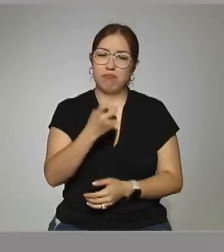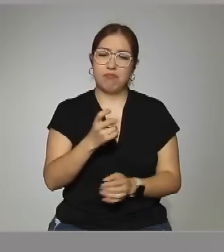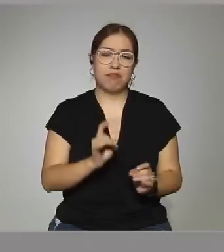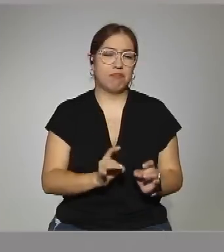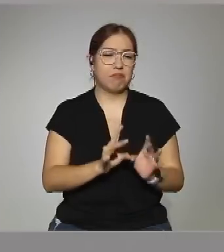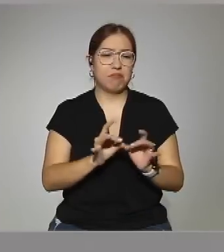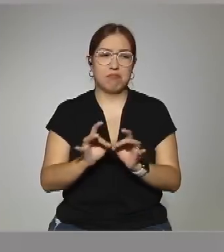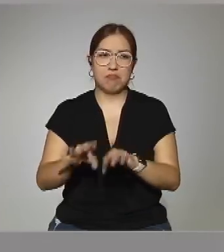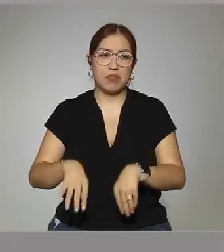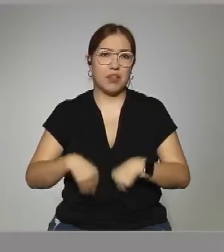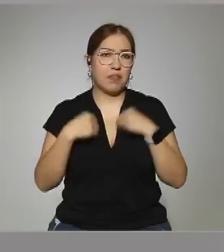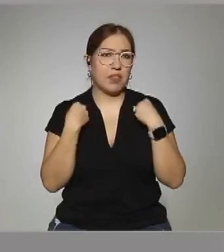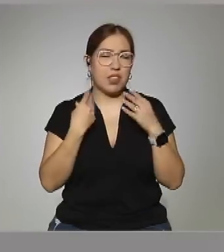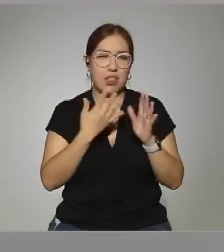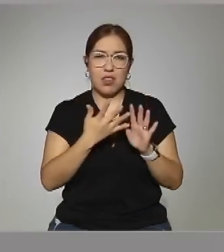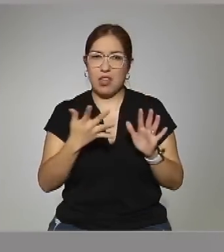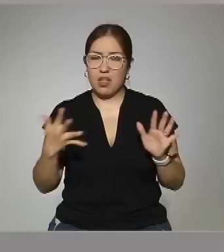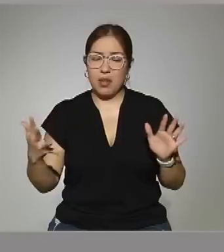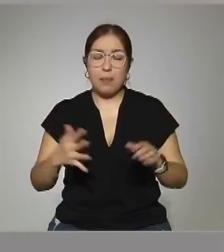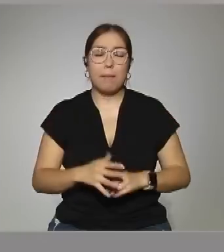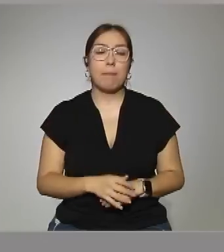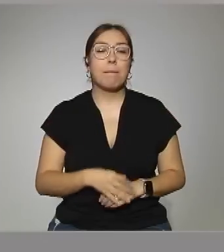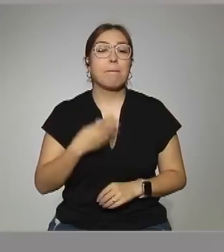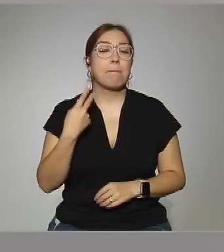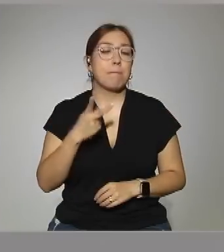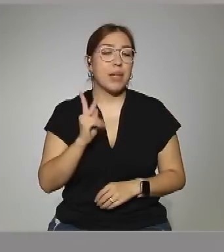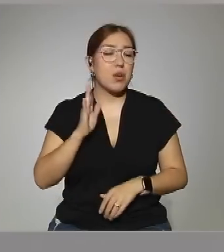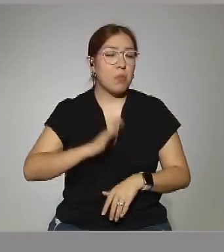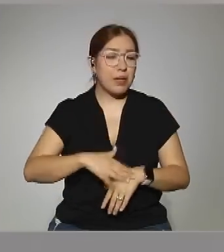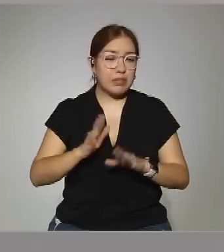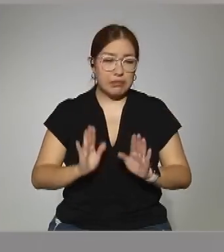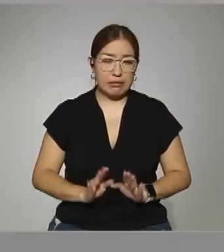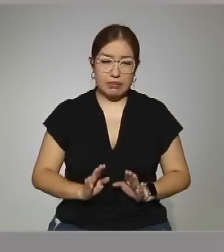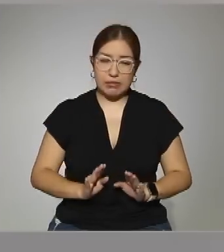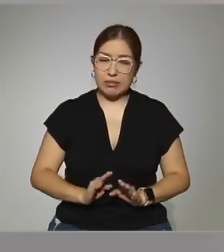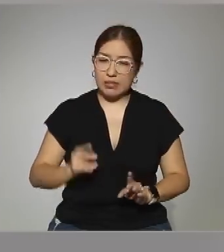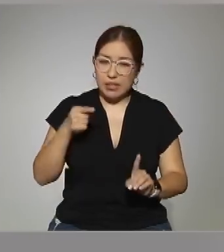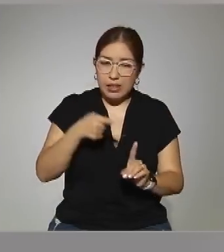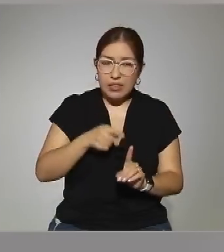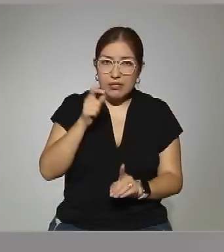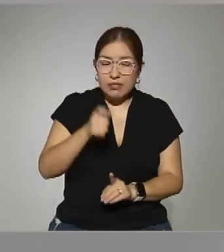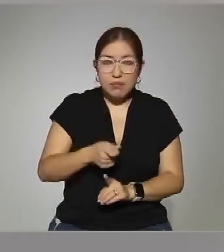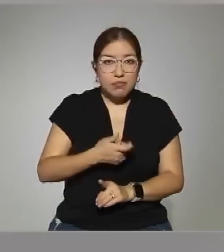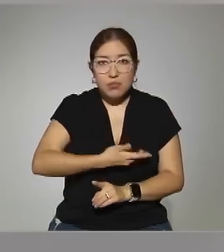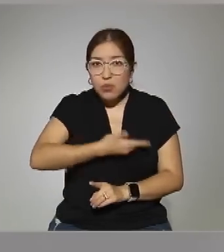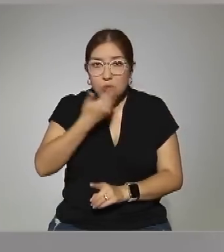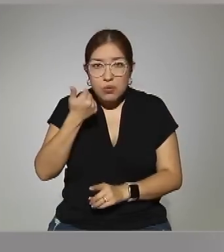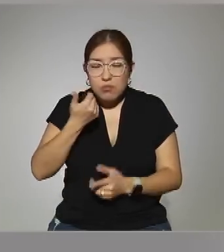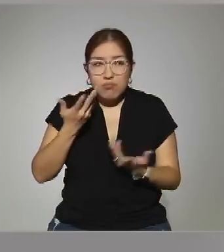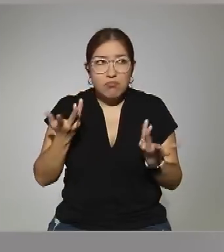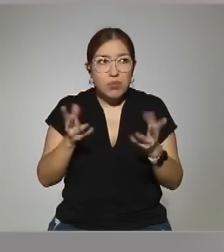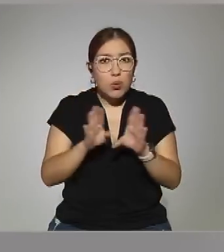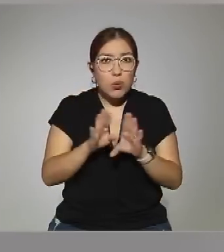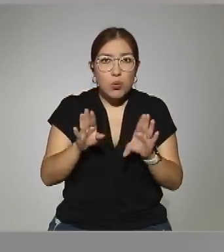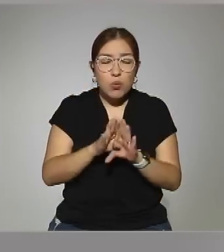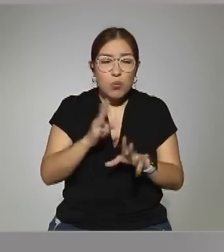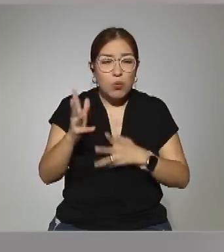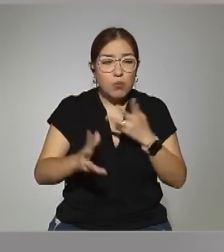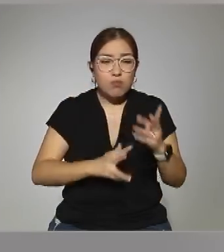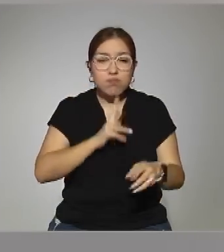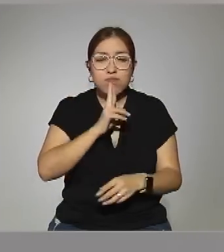ser en cualquier momento de la vida, pero la característica específica es que no hay cómo resolver en ese momento. Claro, porque